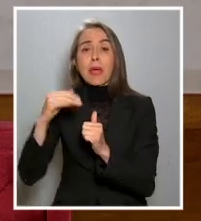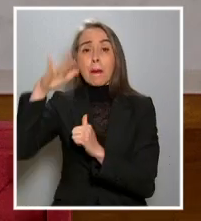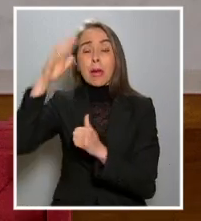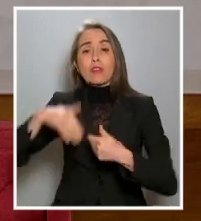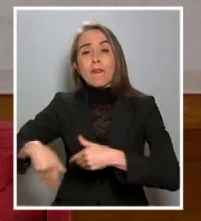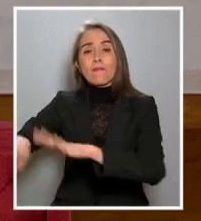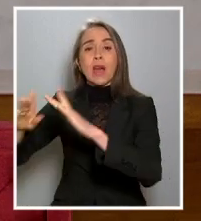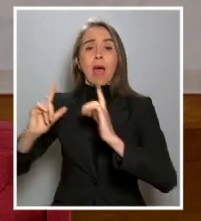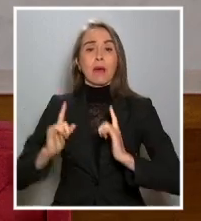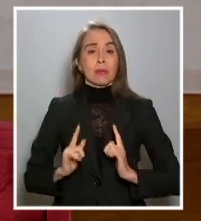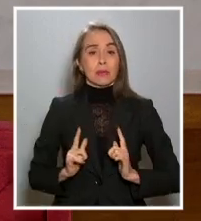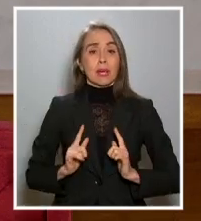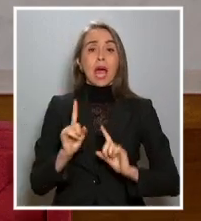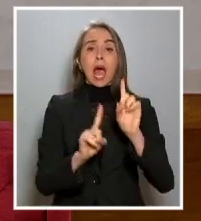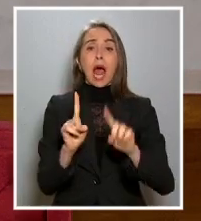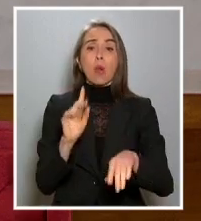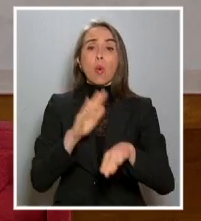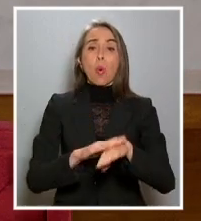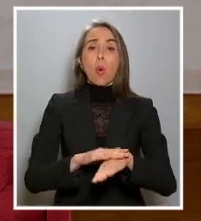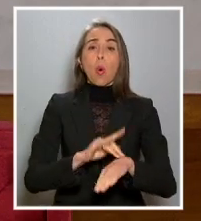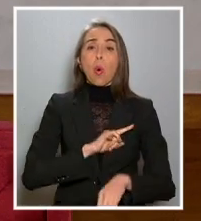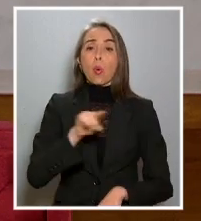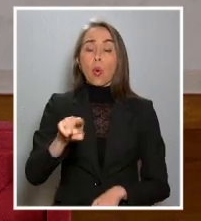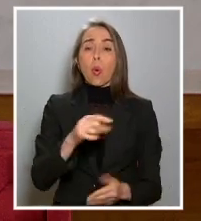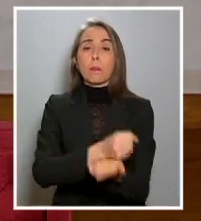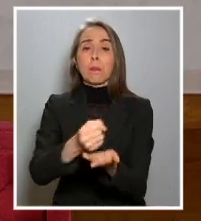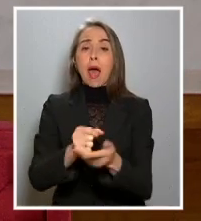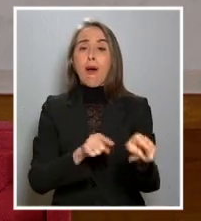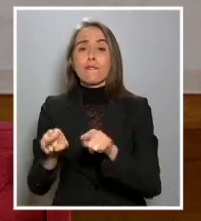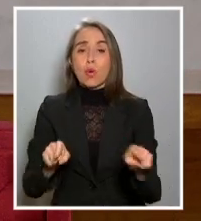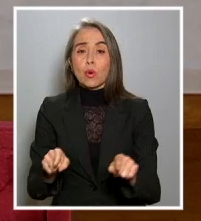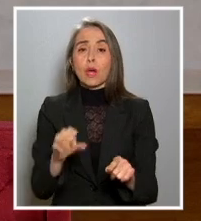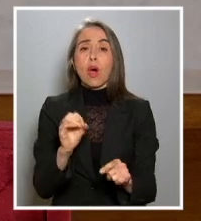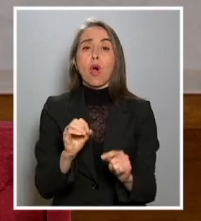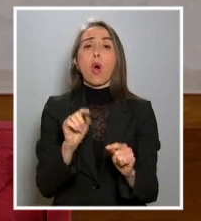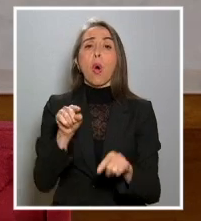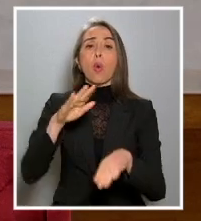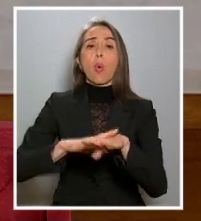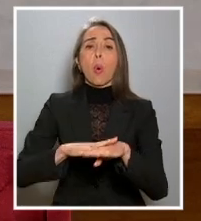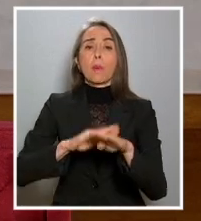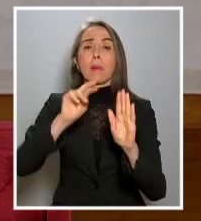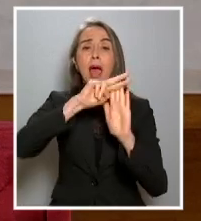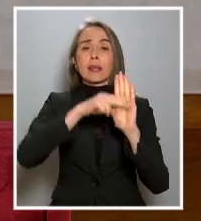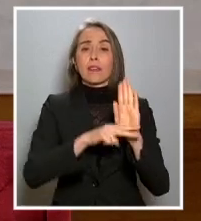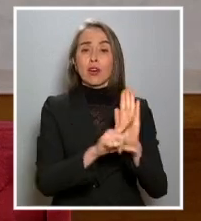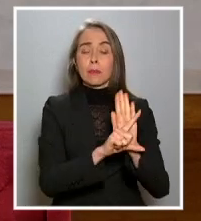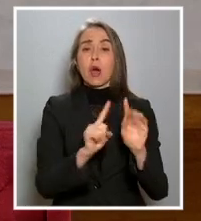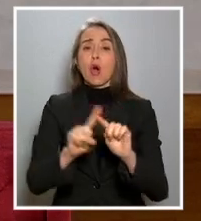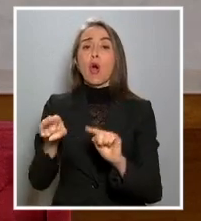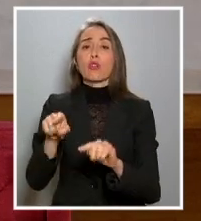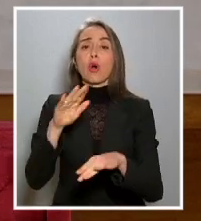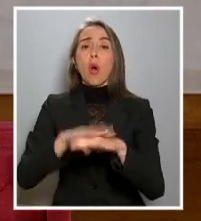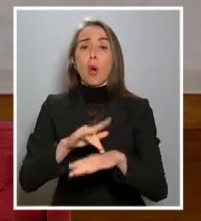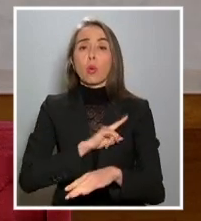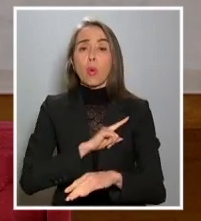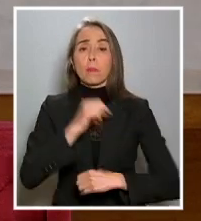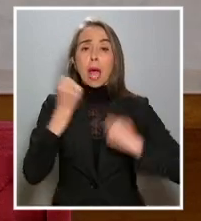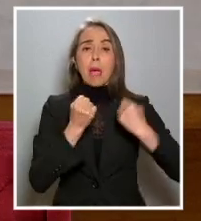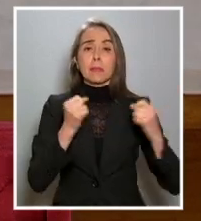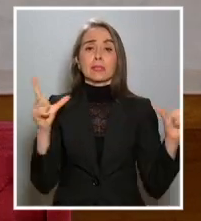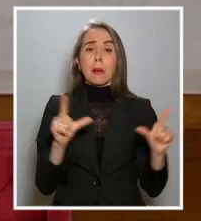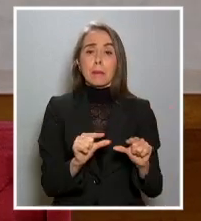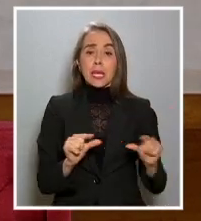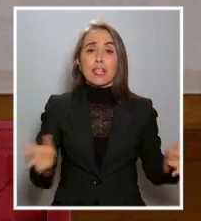Algunos culpan de esto a la burocracia o a determinadas reformas. Otros a la pérdida de empuje empresarial y a la